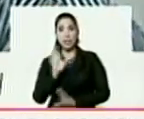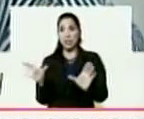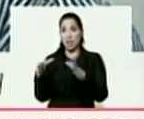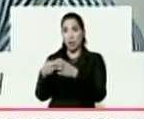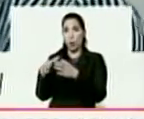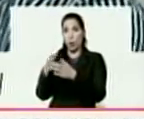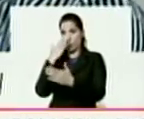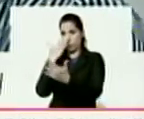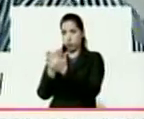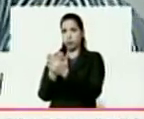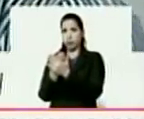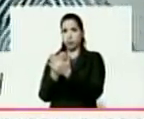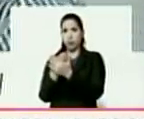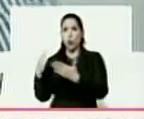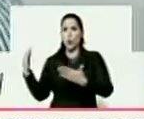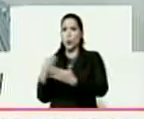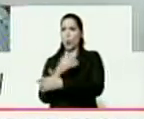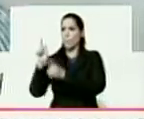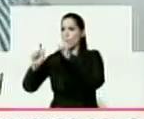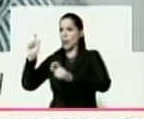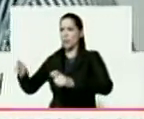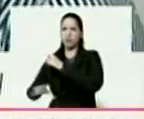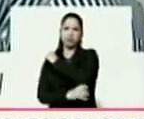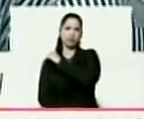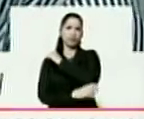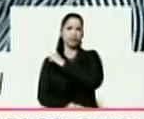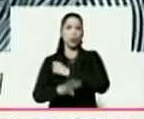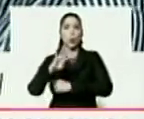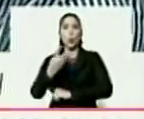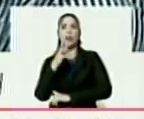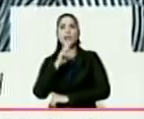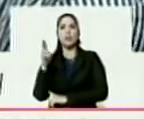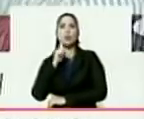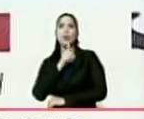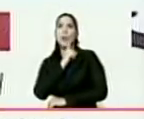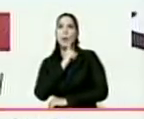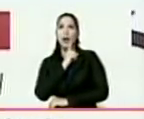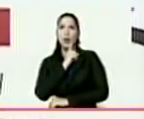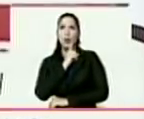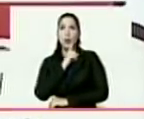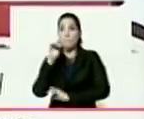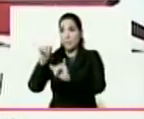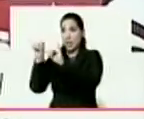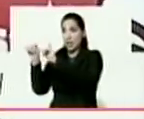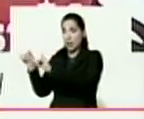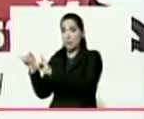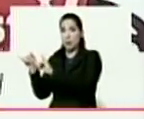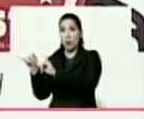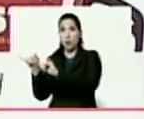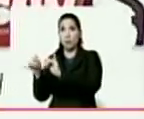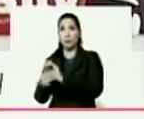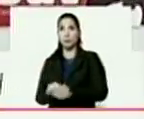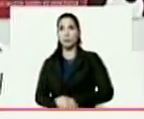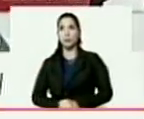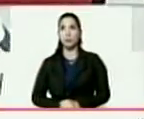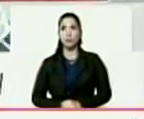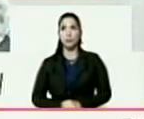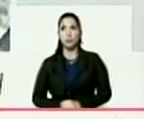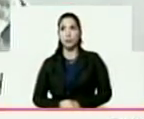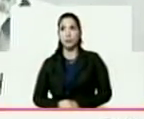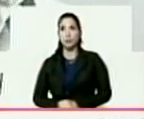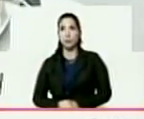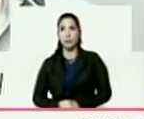connotados corruptos de la cuarta república los llamados llamados por ellos mismo político ese señor